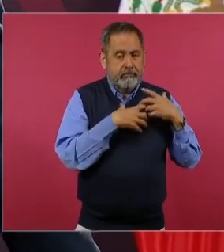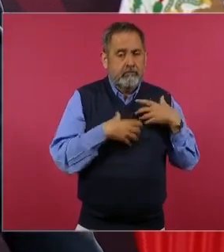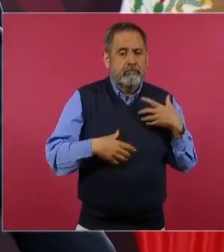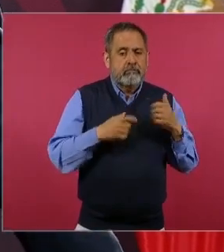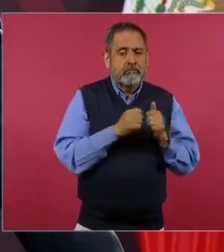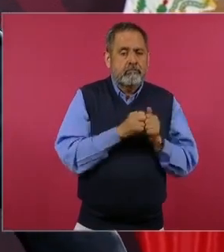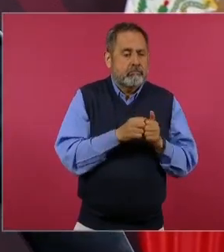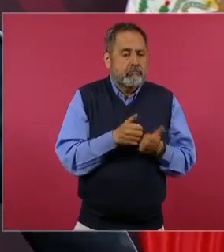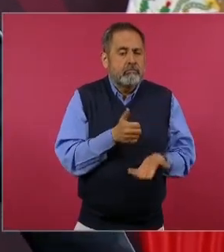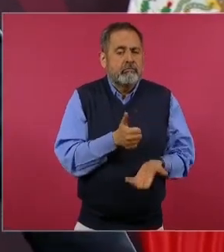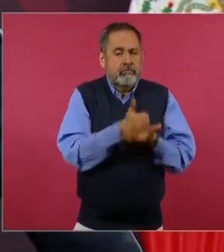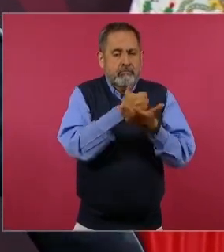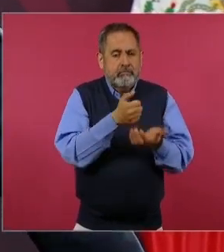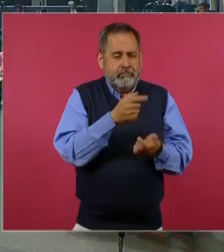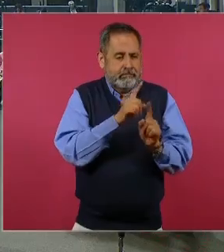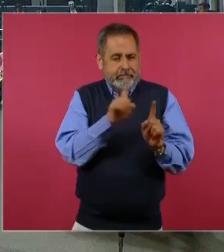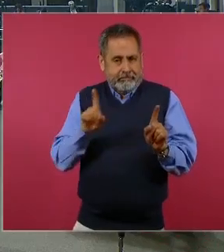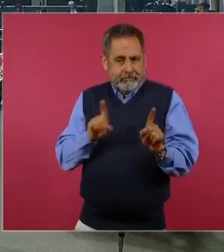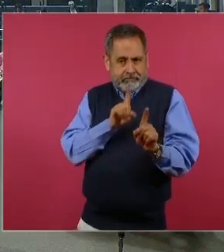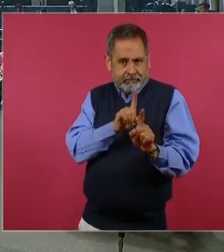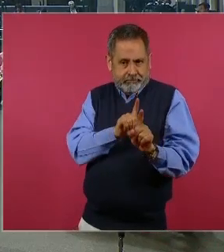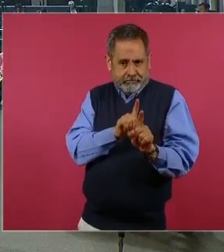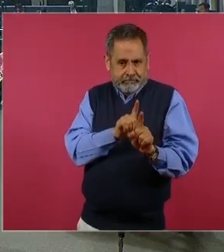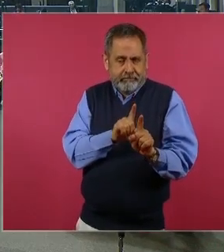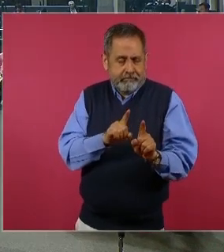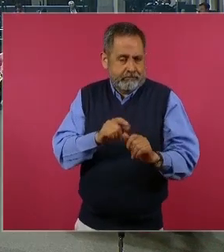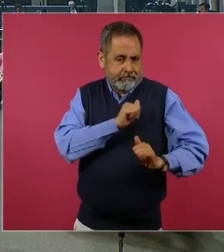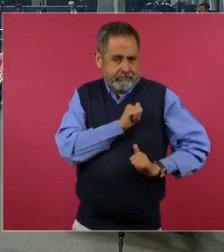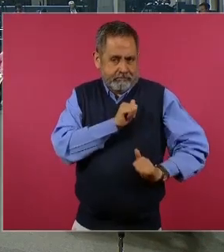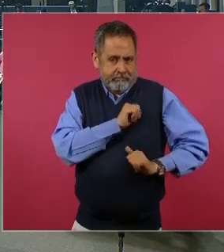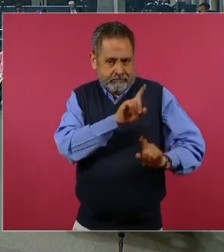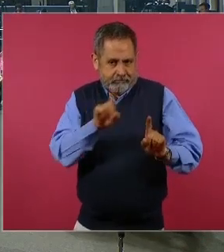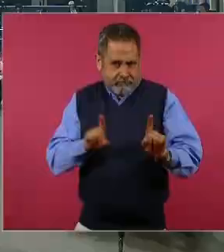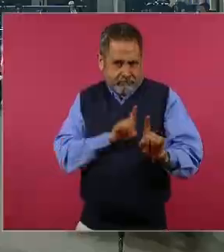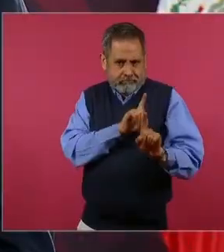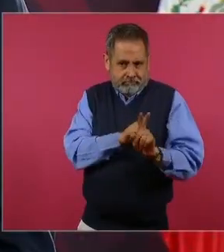con su ayudante detrás del Estado Mayor.